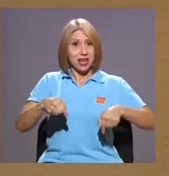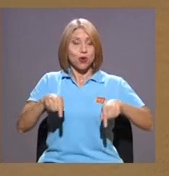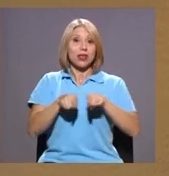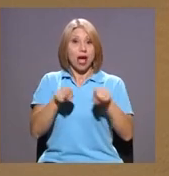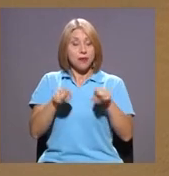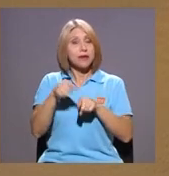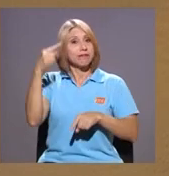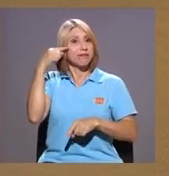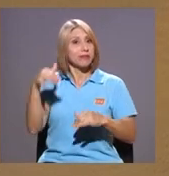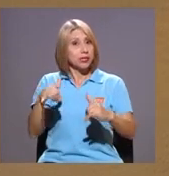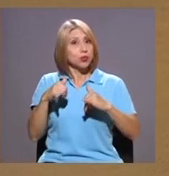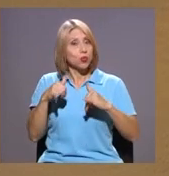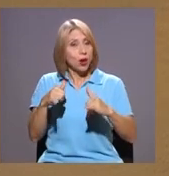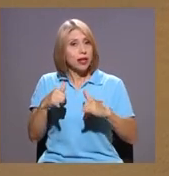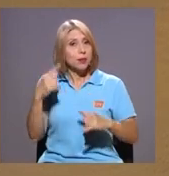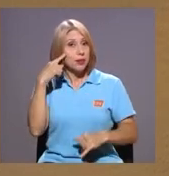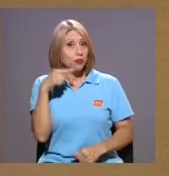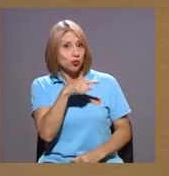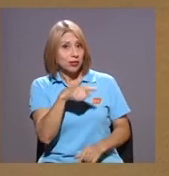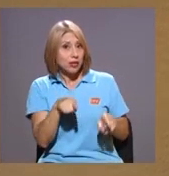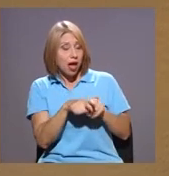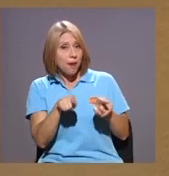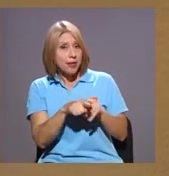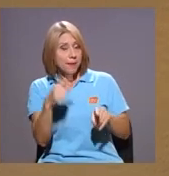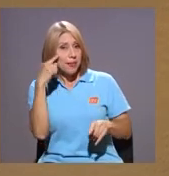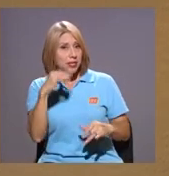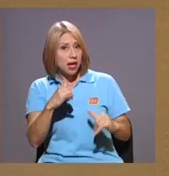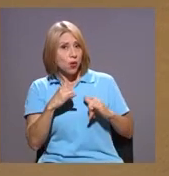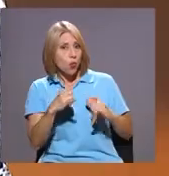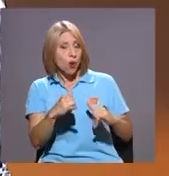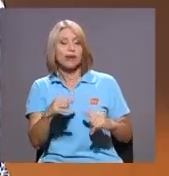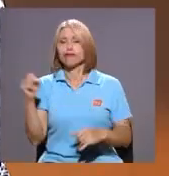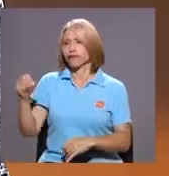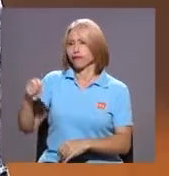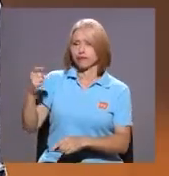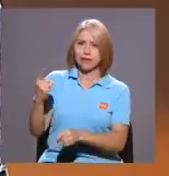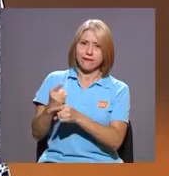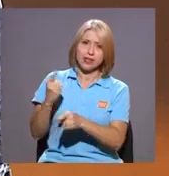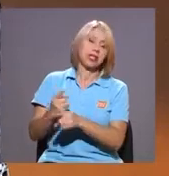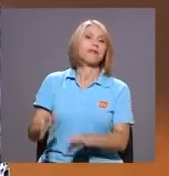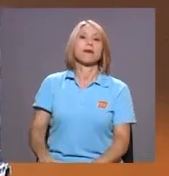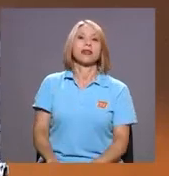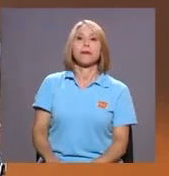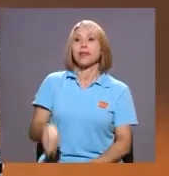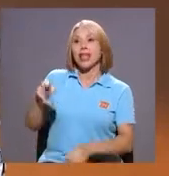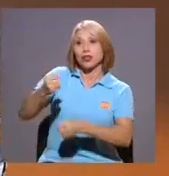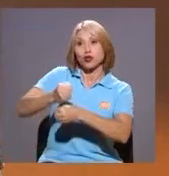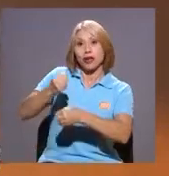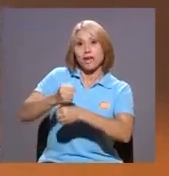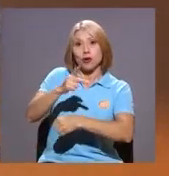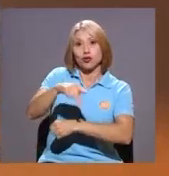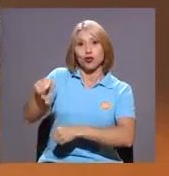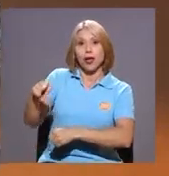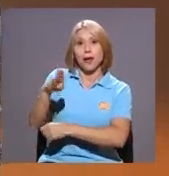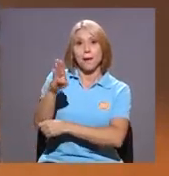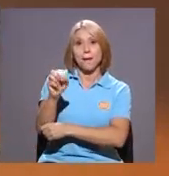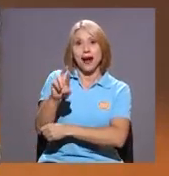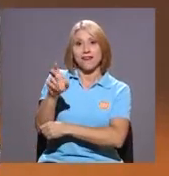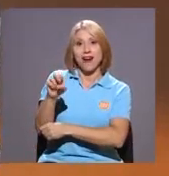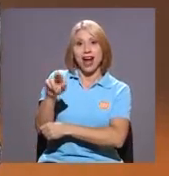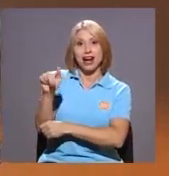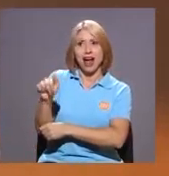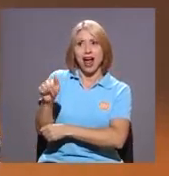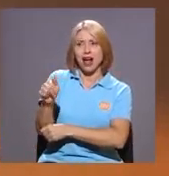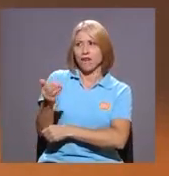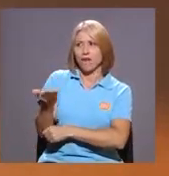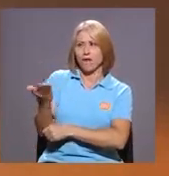en eso. Imagino que usted también piensa de esa forma. Definitivamente. En esos trabajos en Barranca, y esto estamos hablando, fue hace...